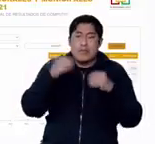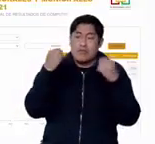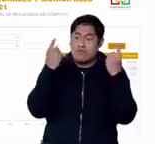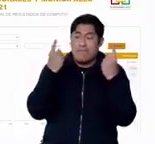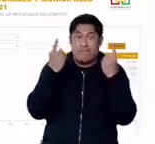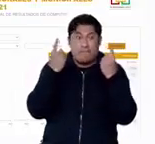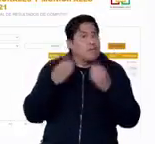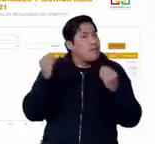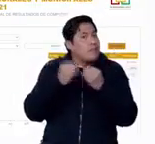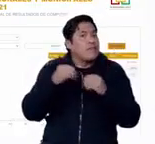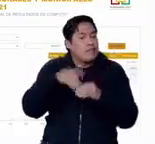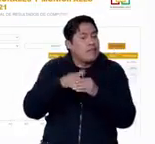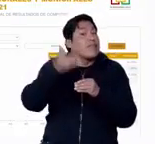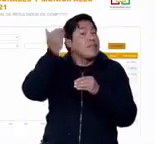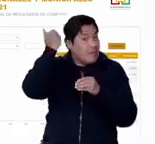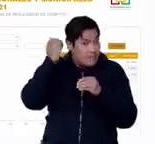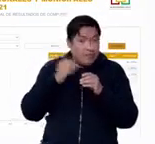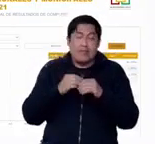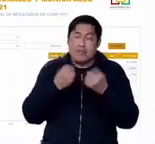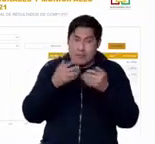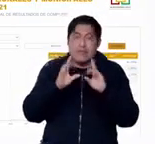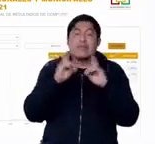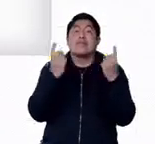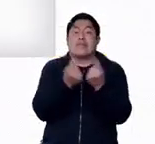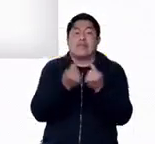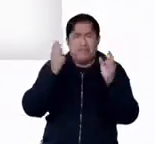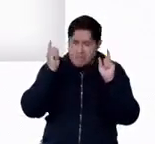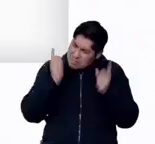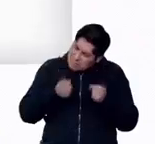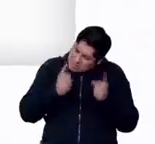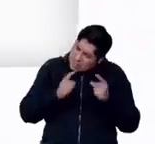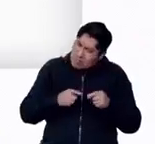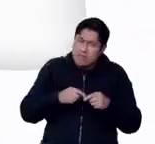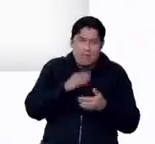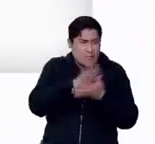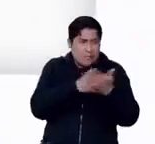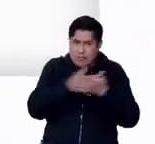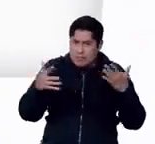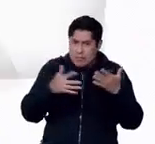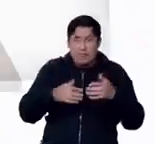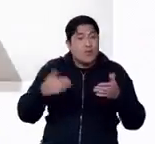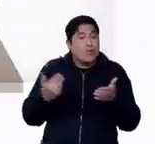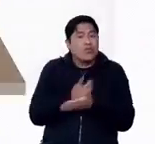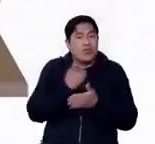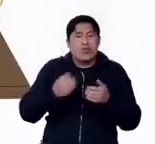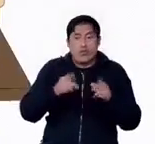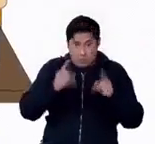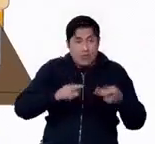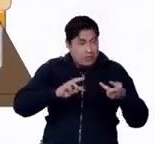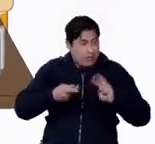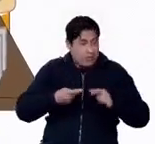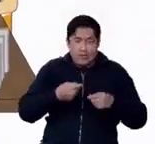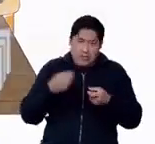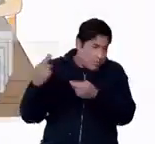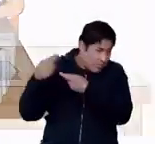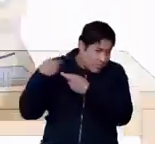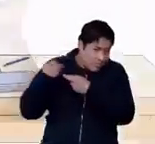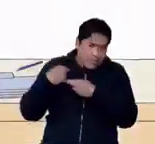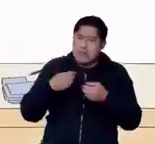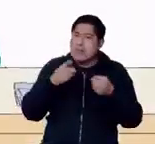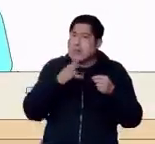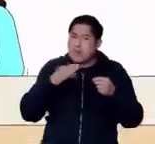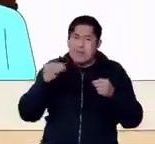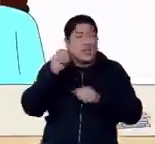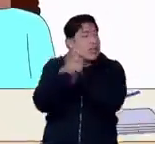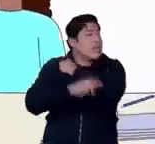La elección será entre las dos candidaturas más votadas de tu departamento. Se hará con el mismo padrón electoral, con nuevos jurados electorales